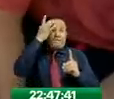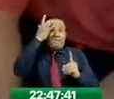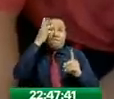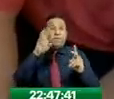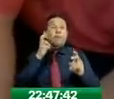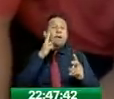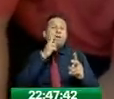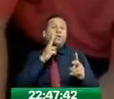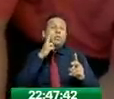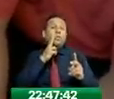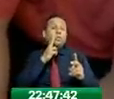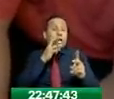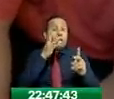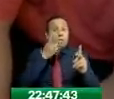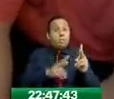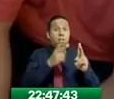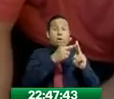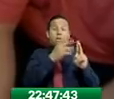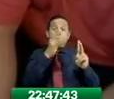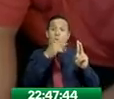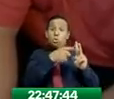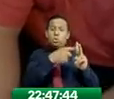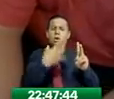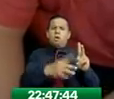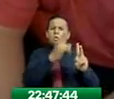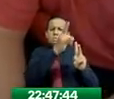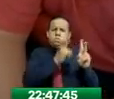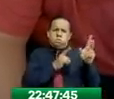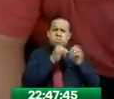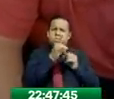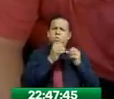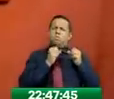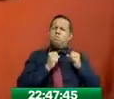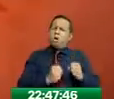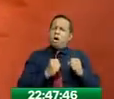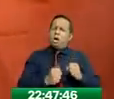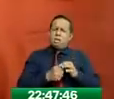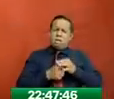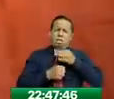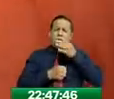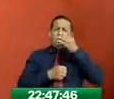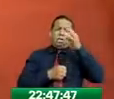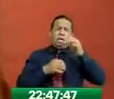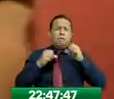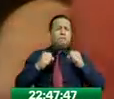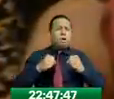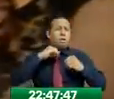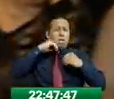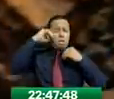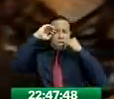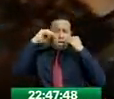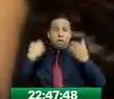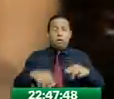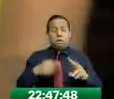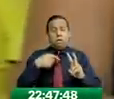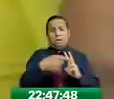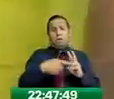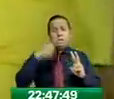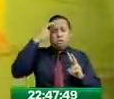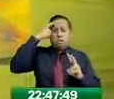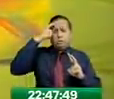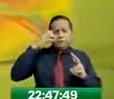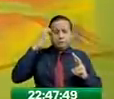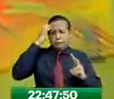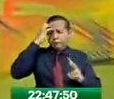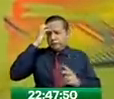los síntomas más fuertes, por lo cual solo se puso en manos de Dios, ya que veía la situación complicada. Y creo yo